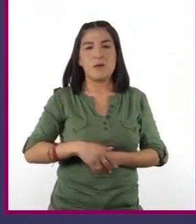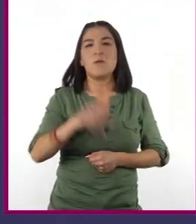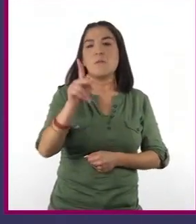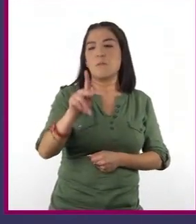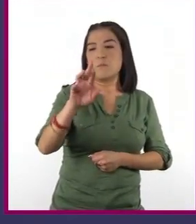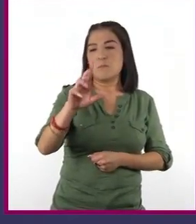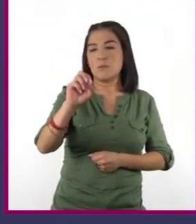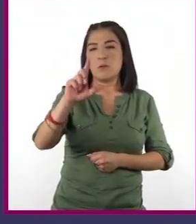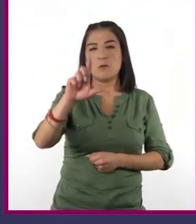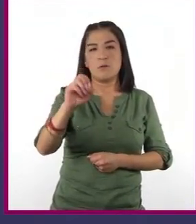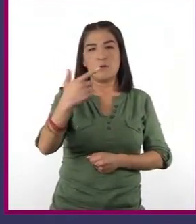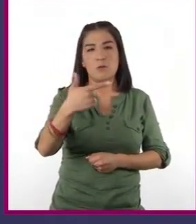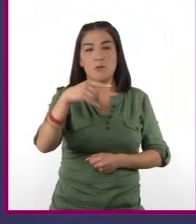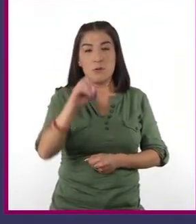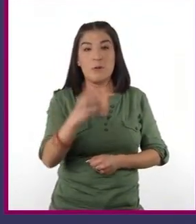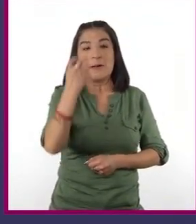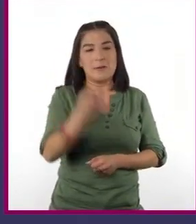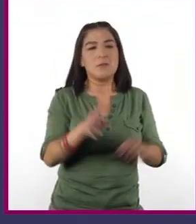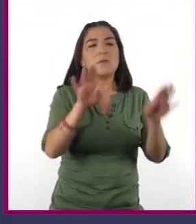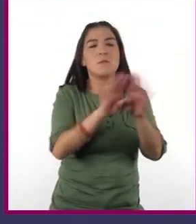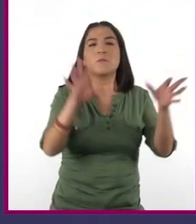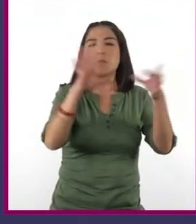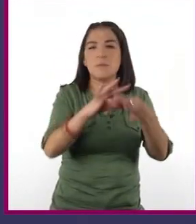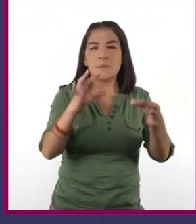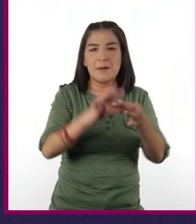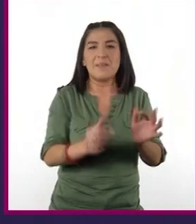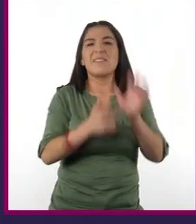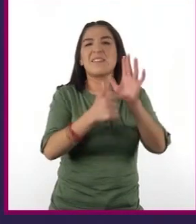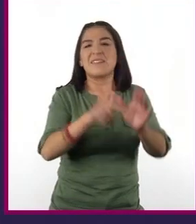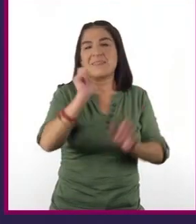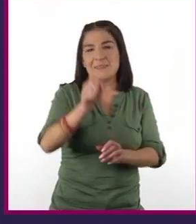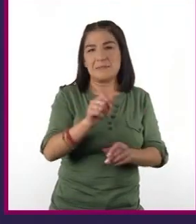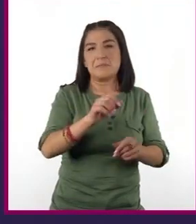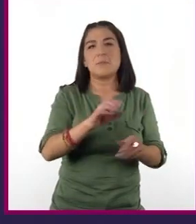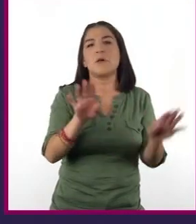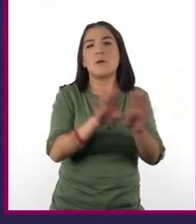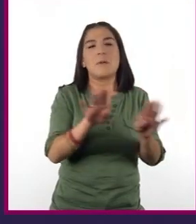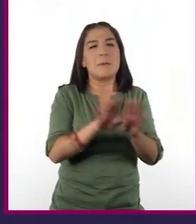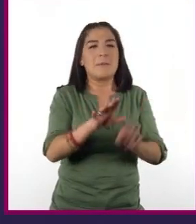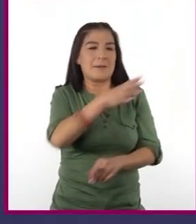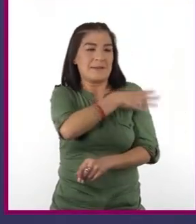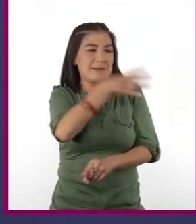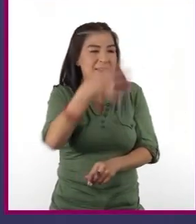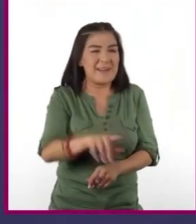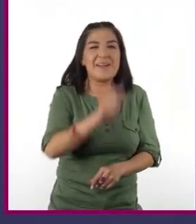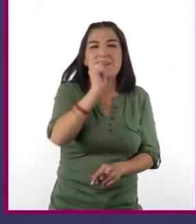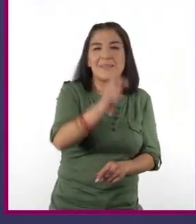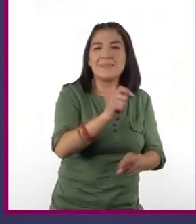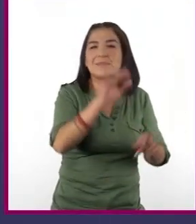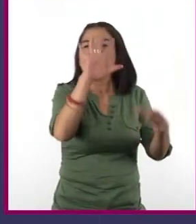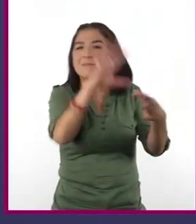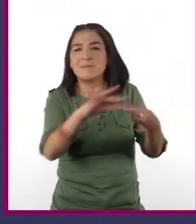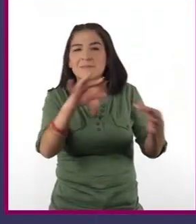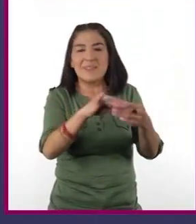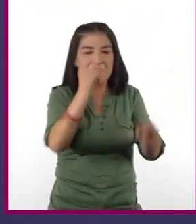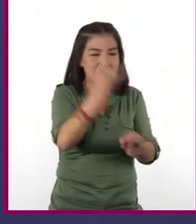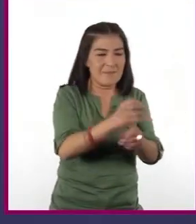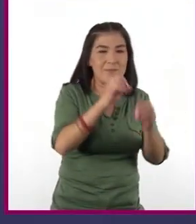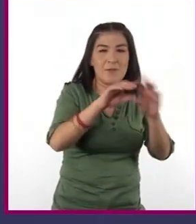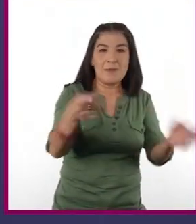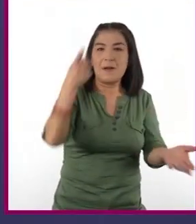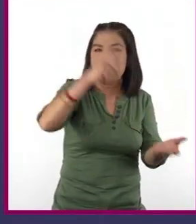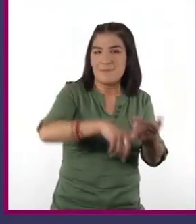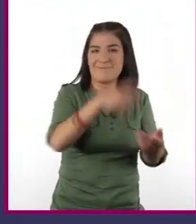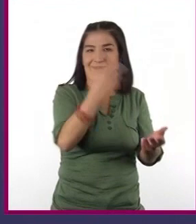este apartado de la antología se expone de manera general y brevemente parte de la información que se encontrará en